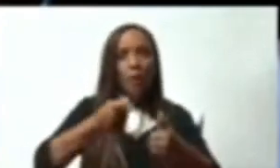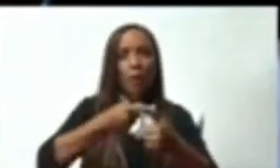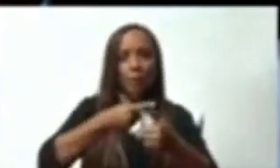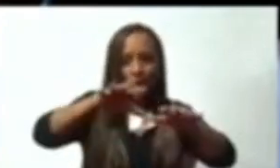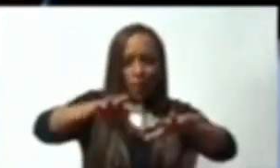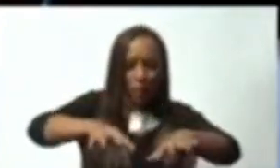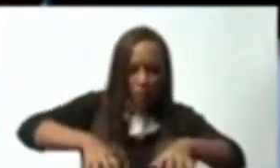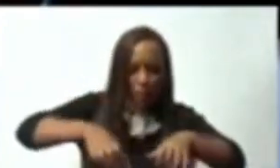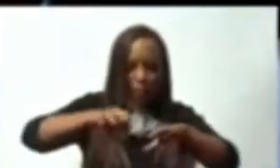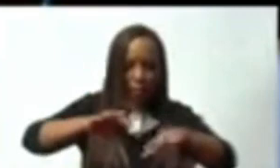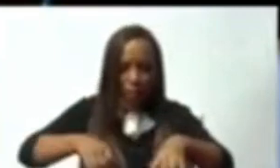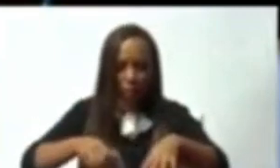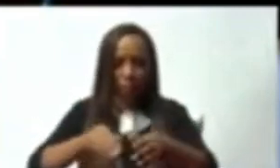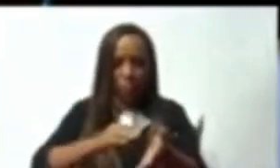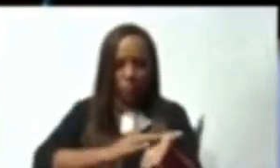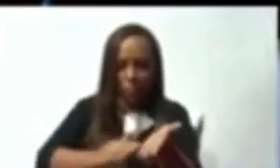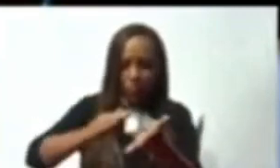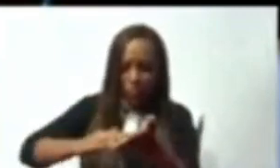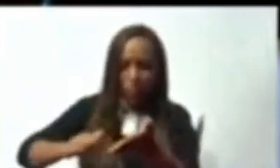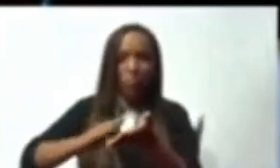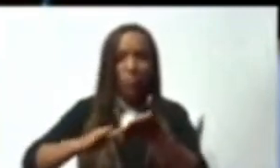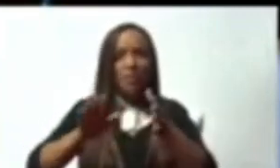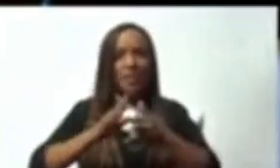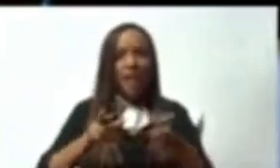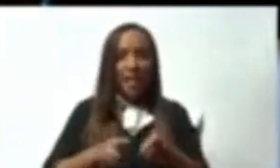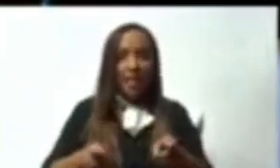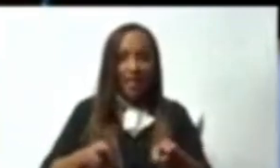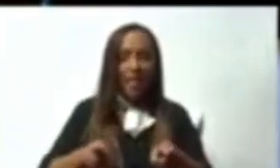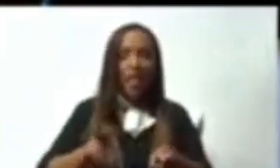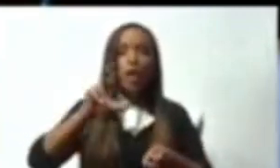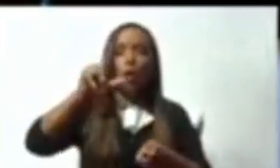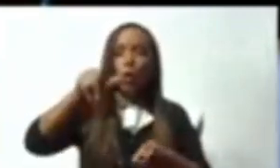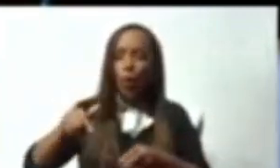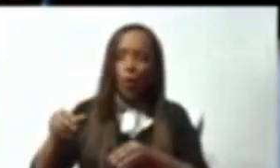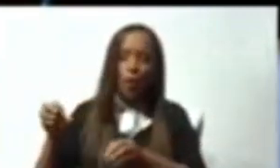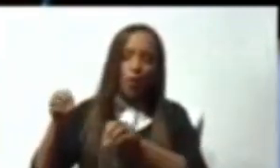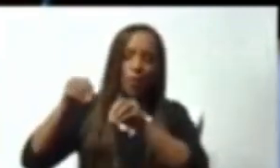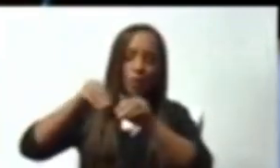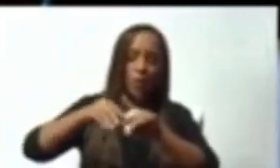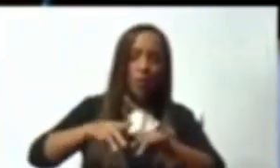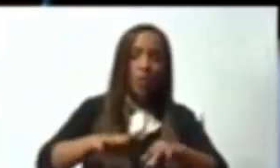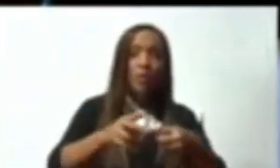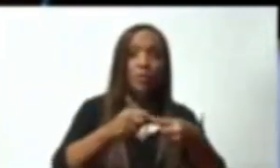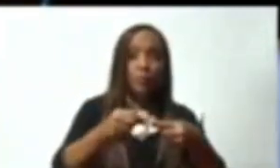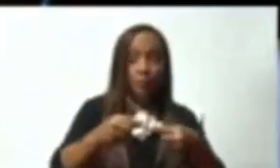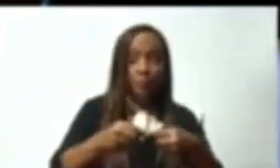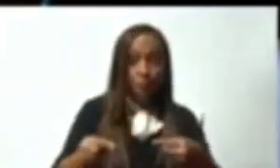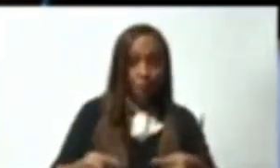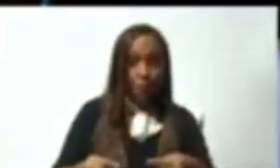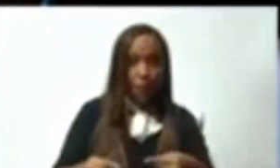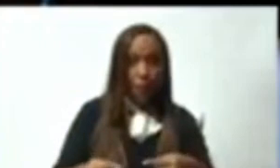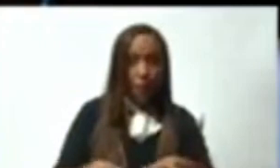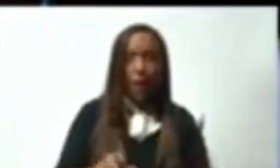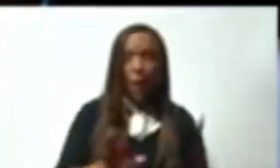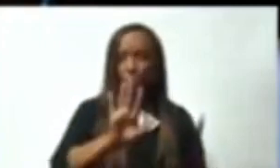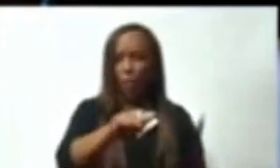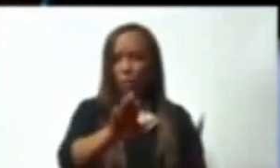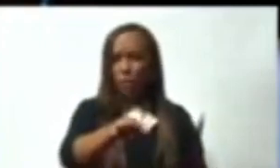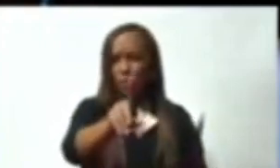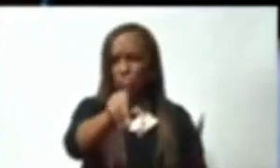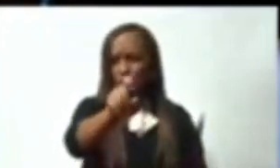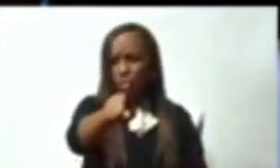bien, ¿cuál es la razón, las causales por las cuales no se le ha dado inicio a ese operativo?